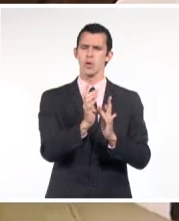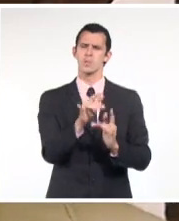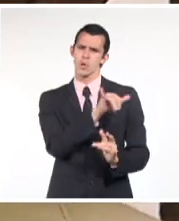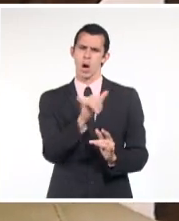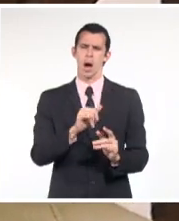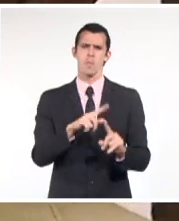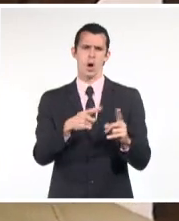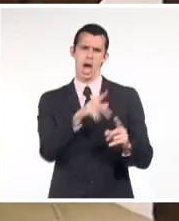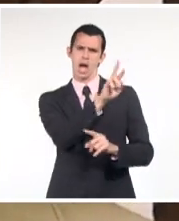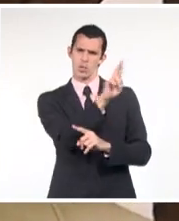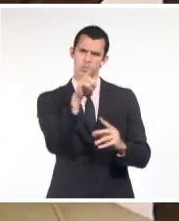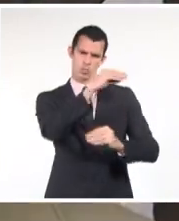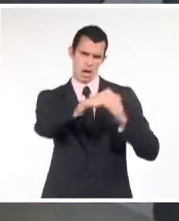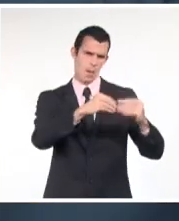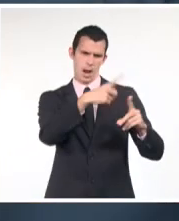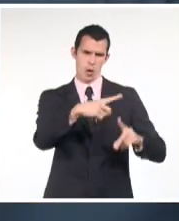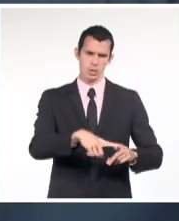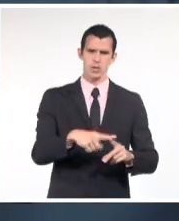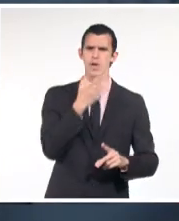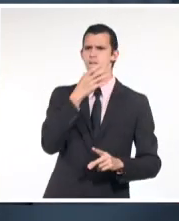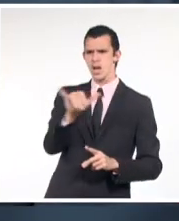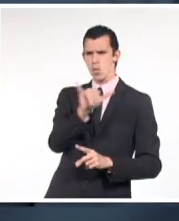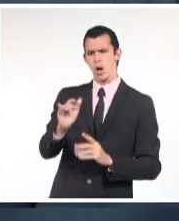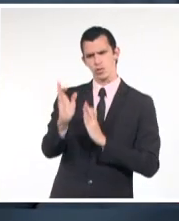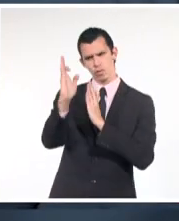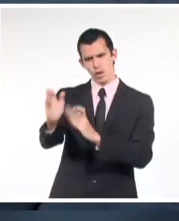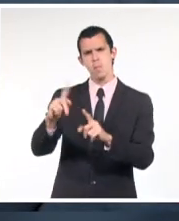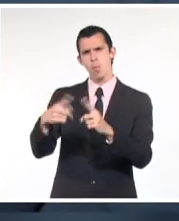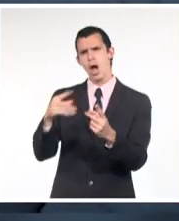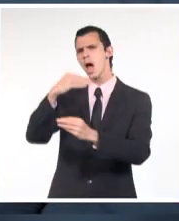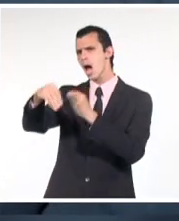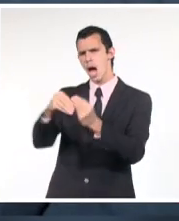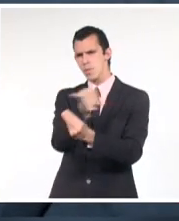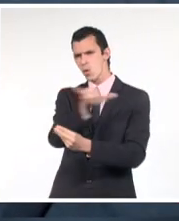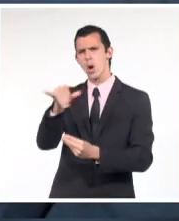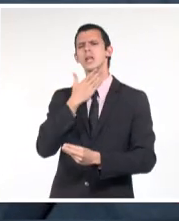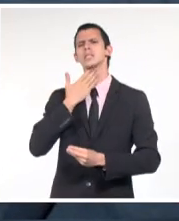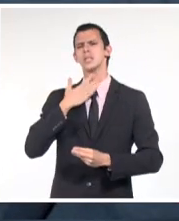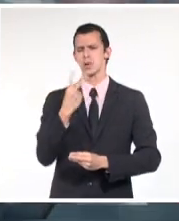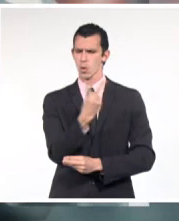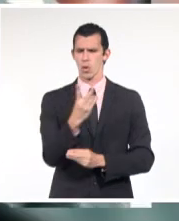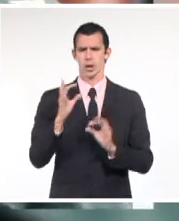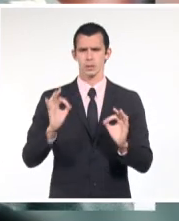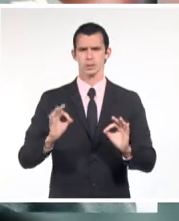Y sigo a Fidel porque él es revolucionario.